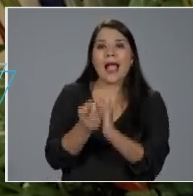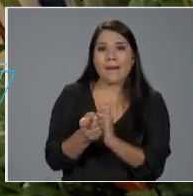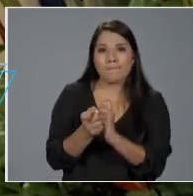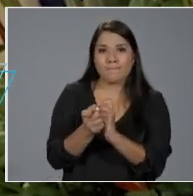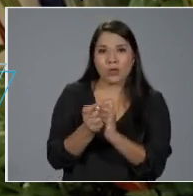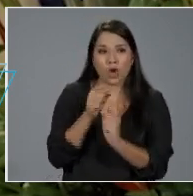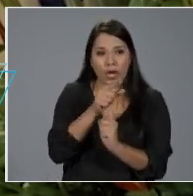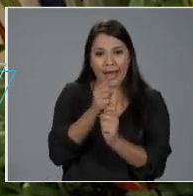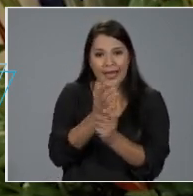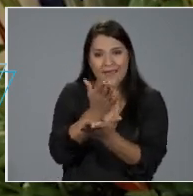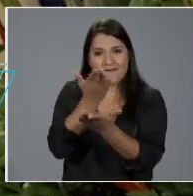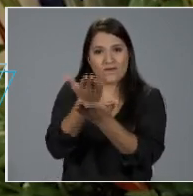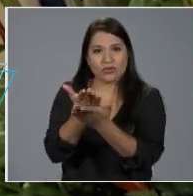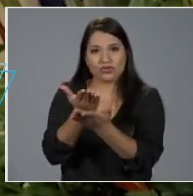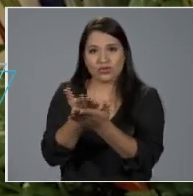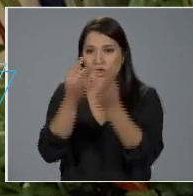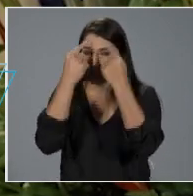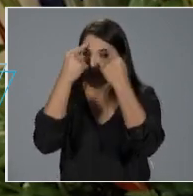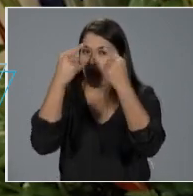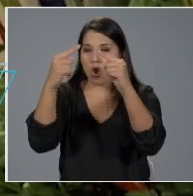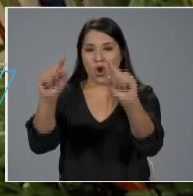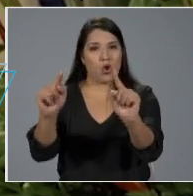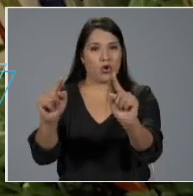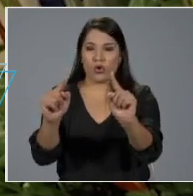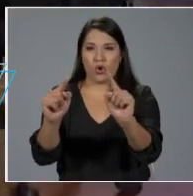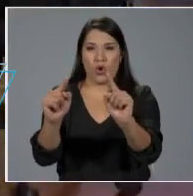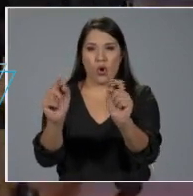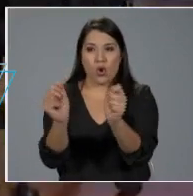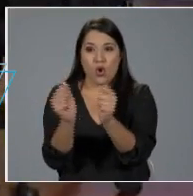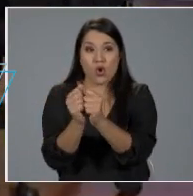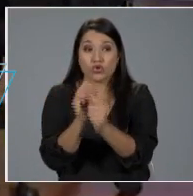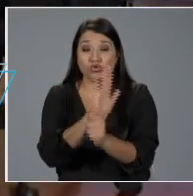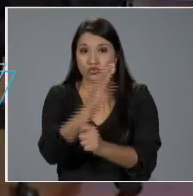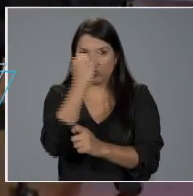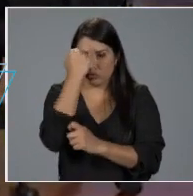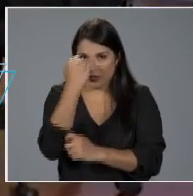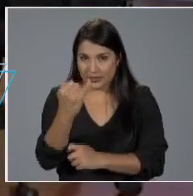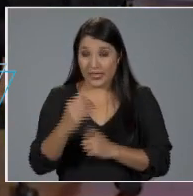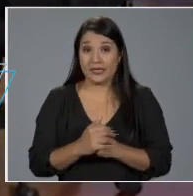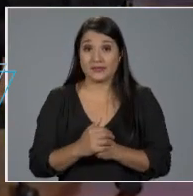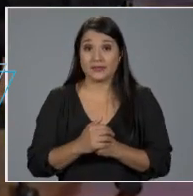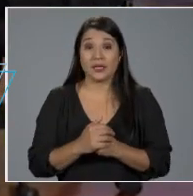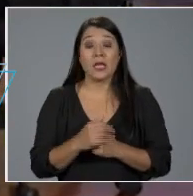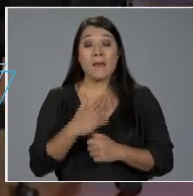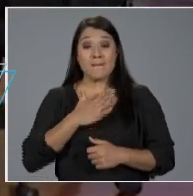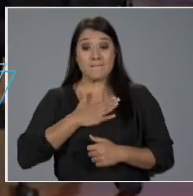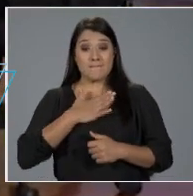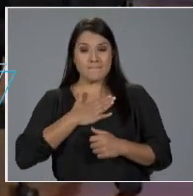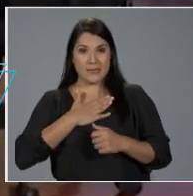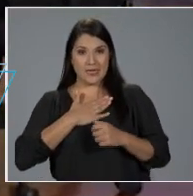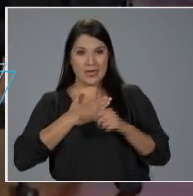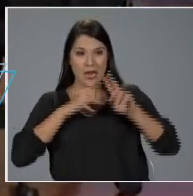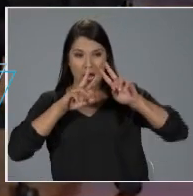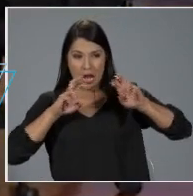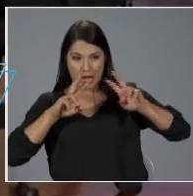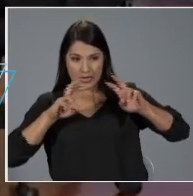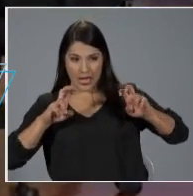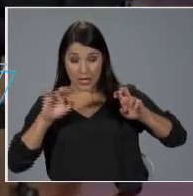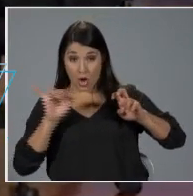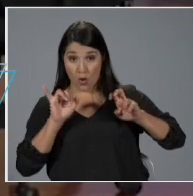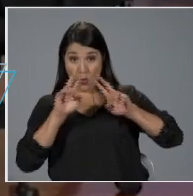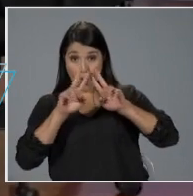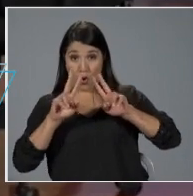las expectativas que él planteó al inicio. En realidad el cambio ofrecido por él, ya ahora desde mi perspectiva de analista, fue un cambio